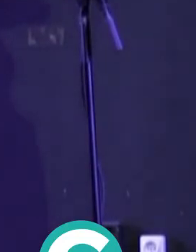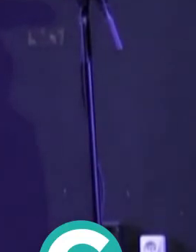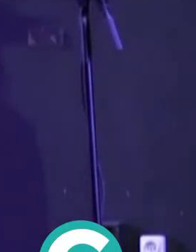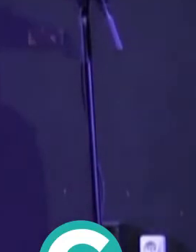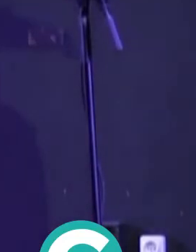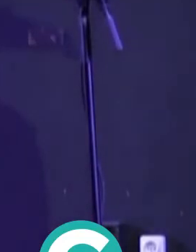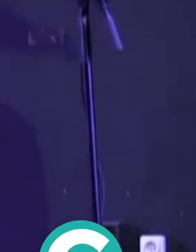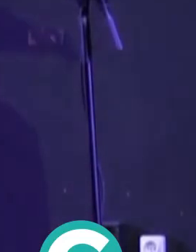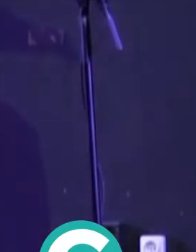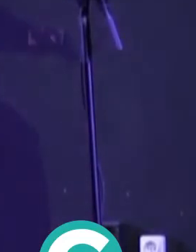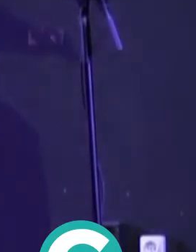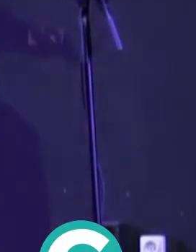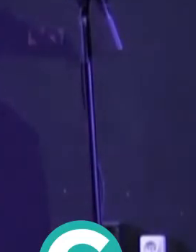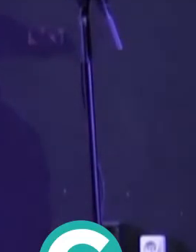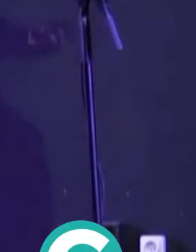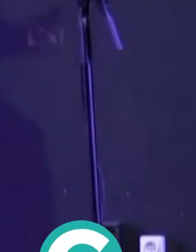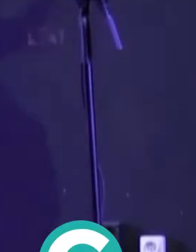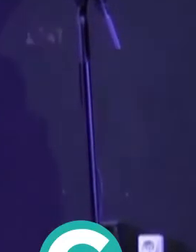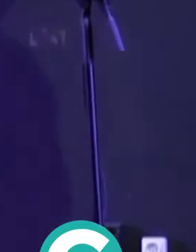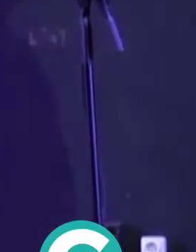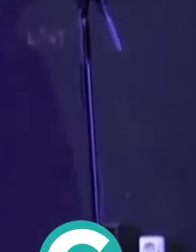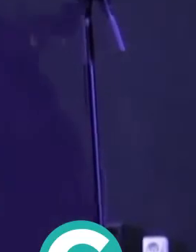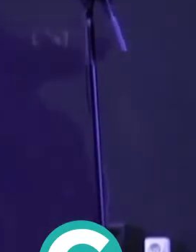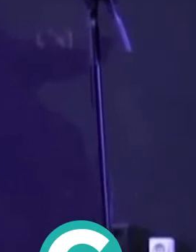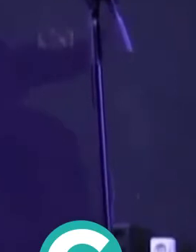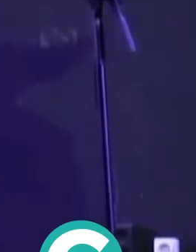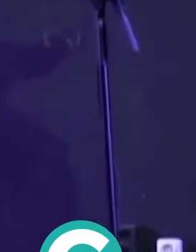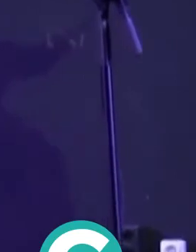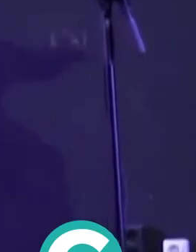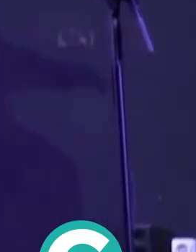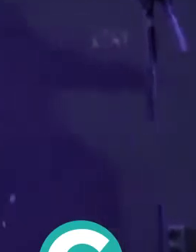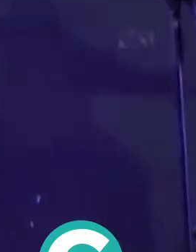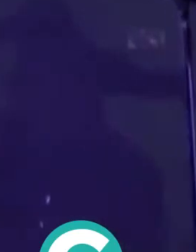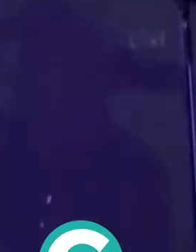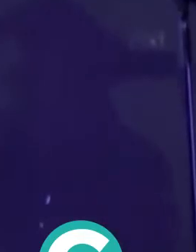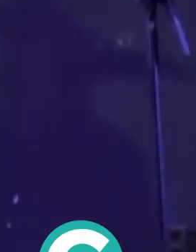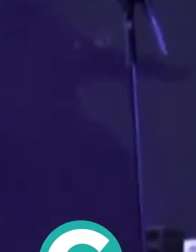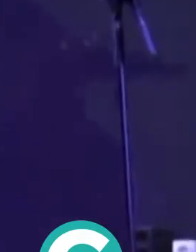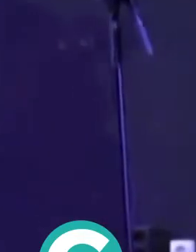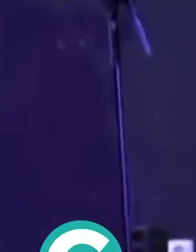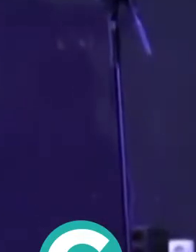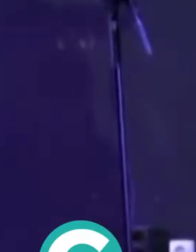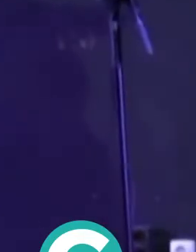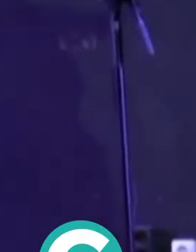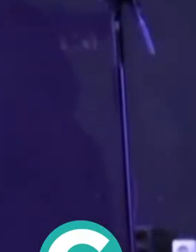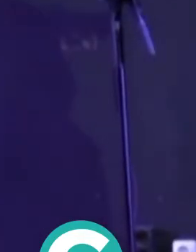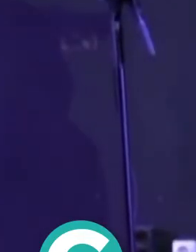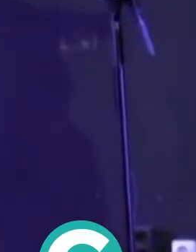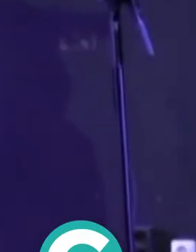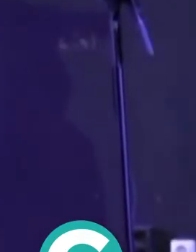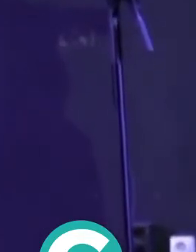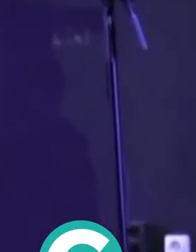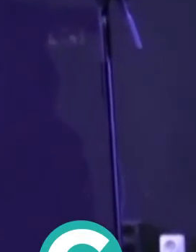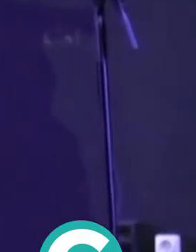De lesión en el colegio no pisé una biblioteca. Aprobé sin estudiar. Siempre llevaba chuleta.